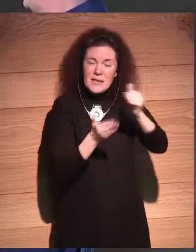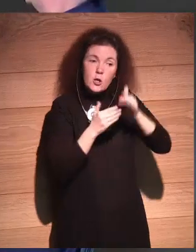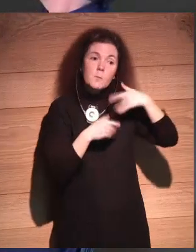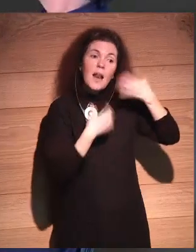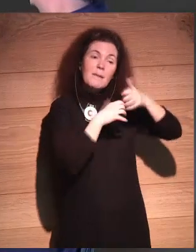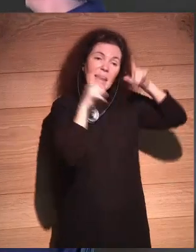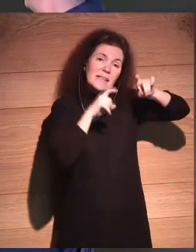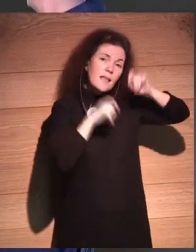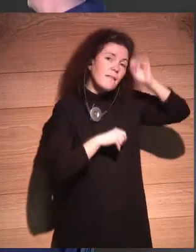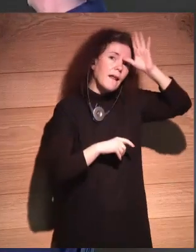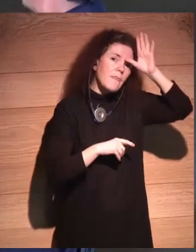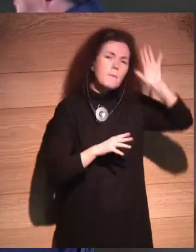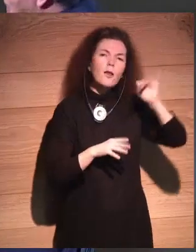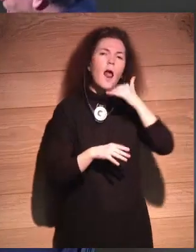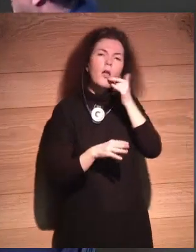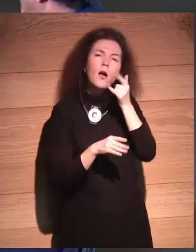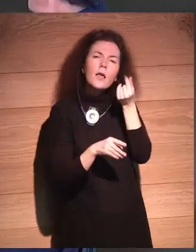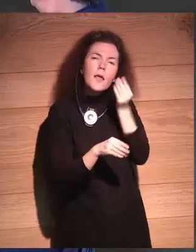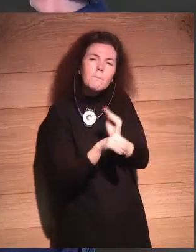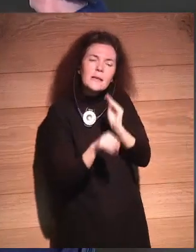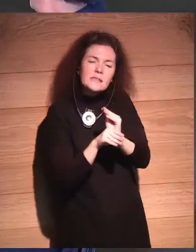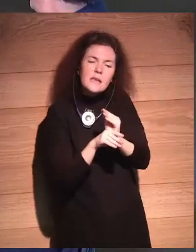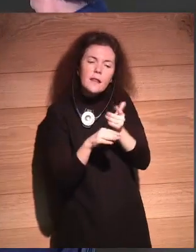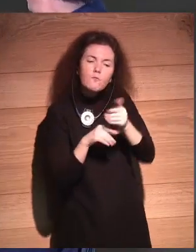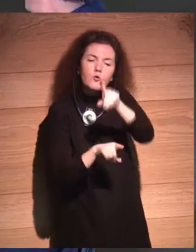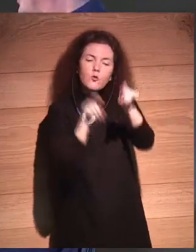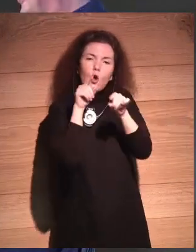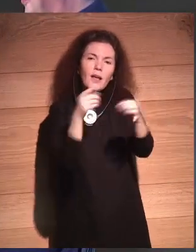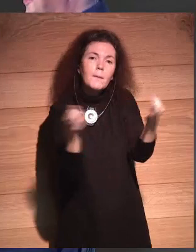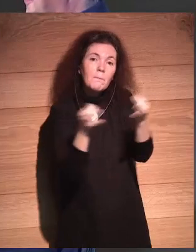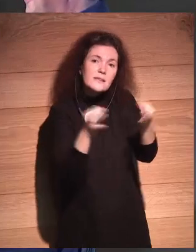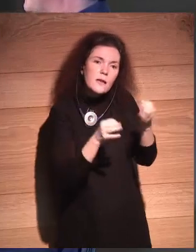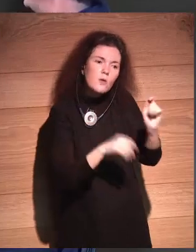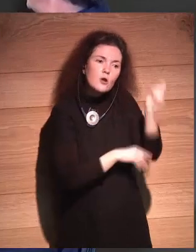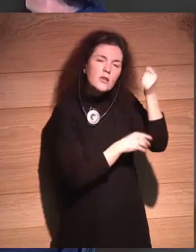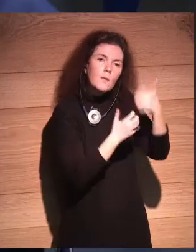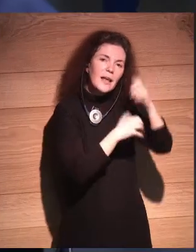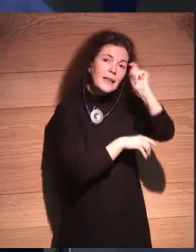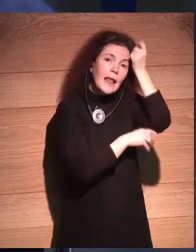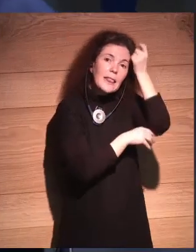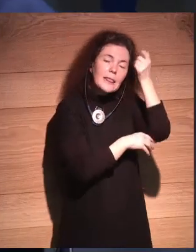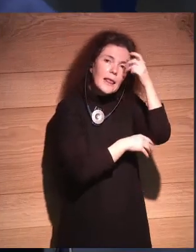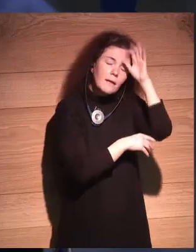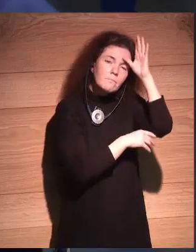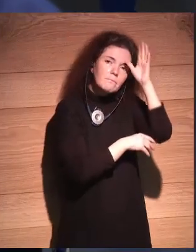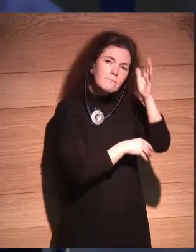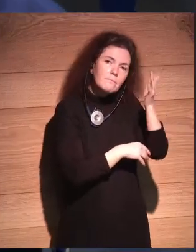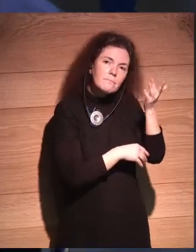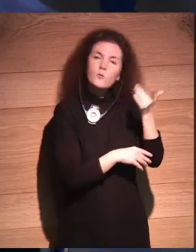inteligentes. Pero ¿invierten algo en pensar qué va a suceder cuando esto se consiga? No gastan nada.